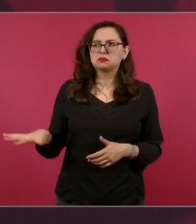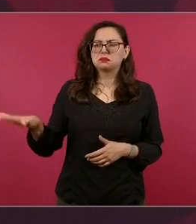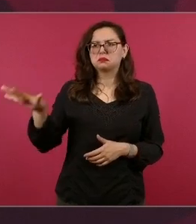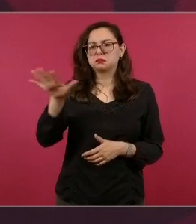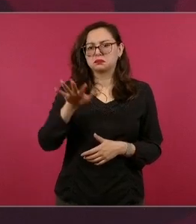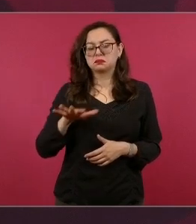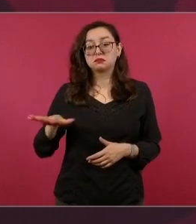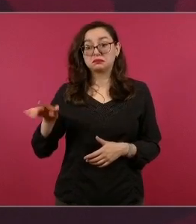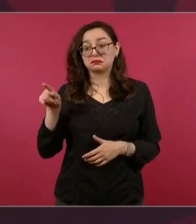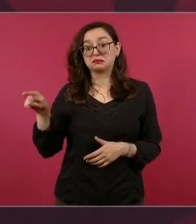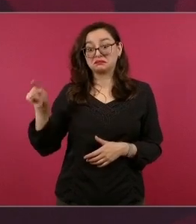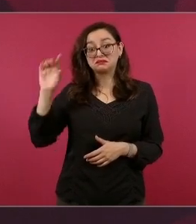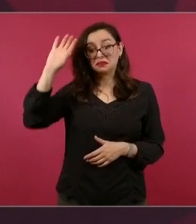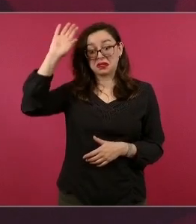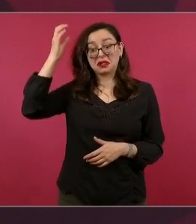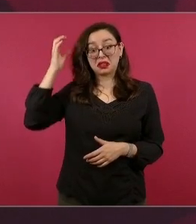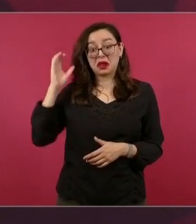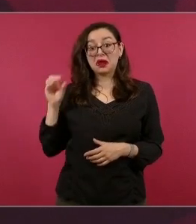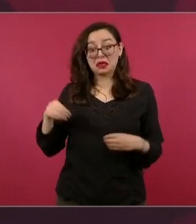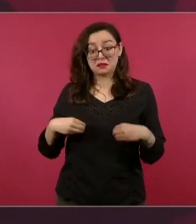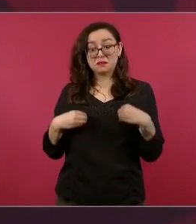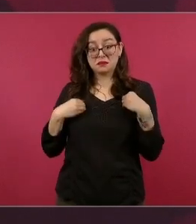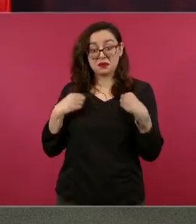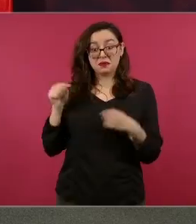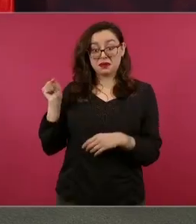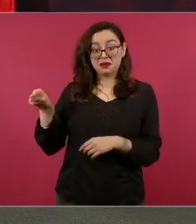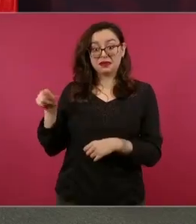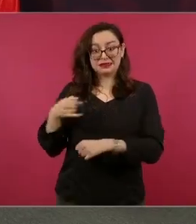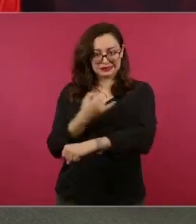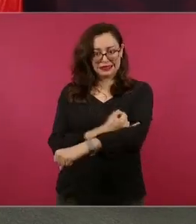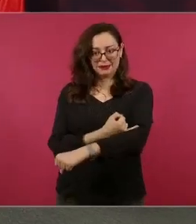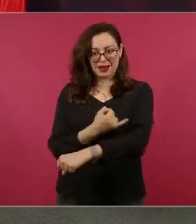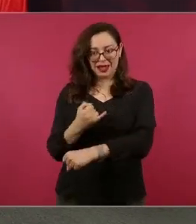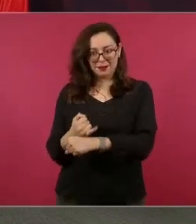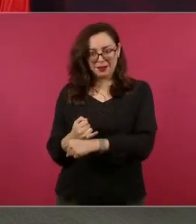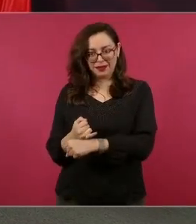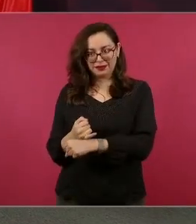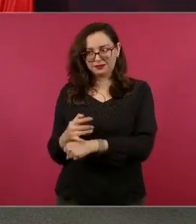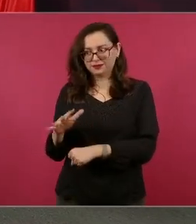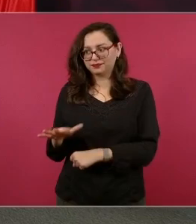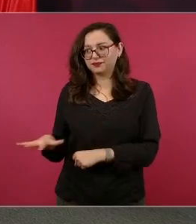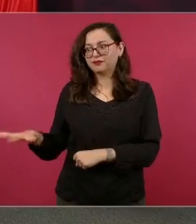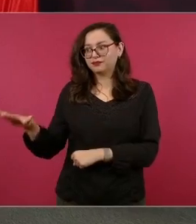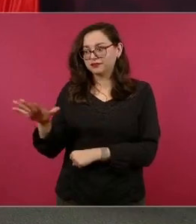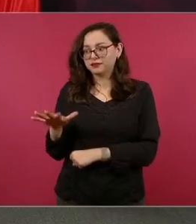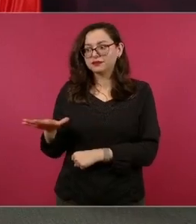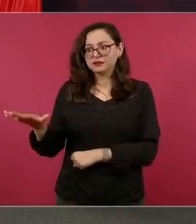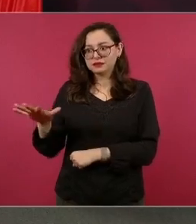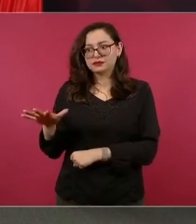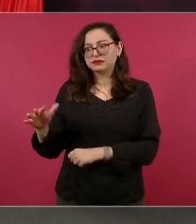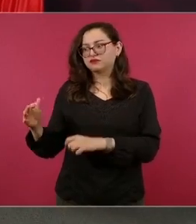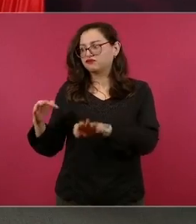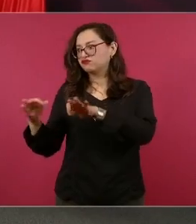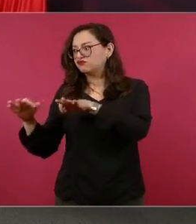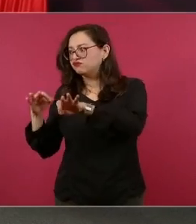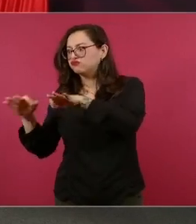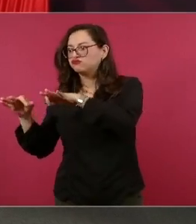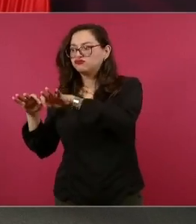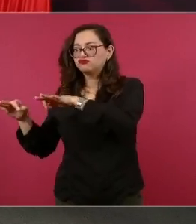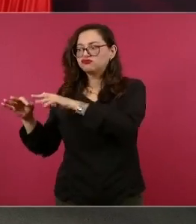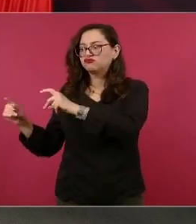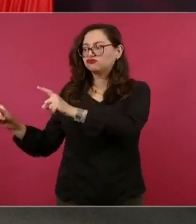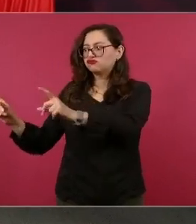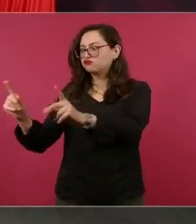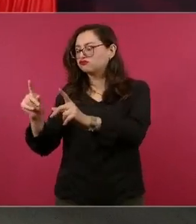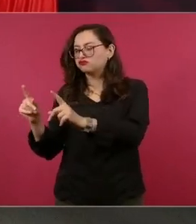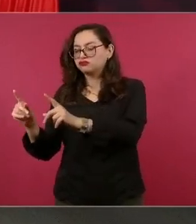con la gente pobre en Iztapalapa. De ahí nos recibieron y ella